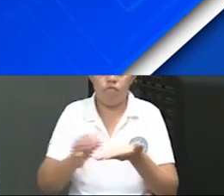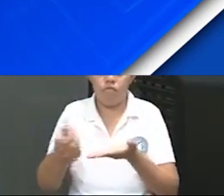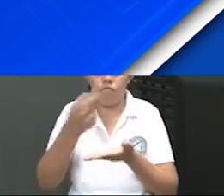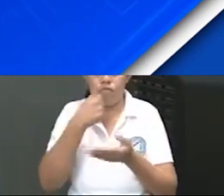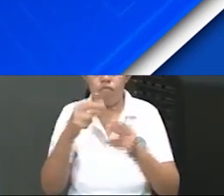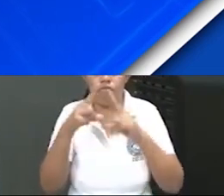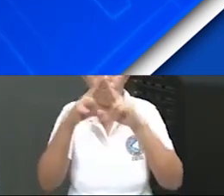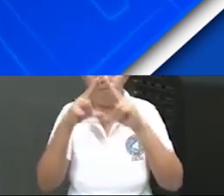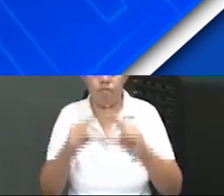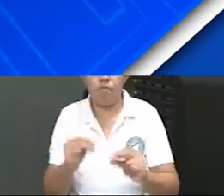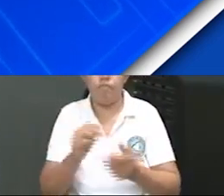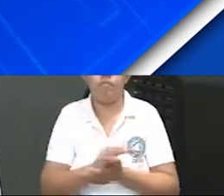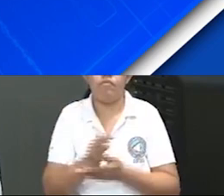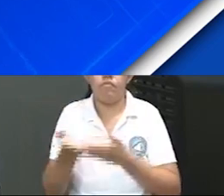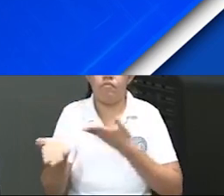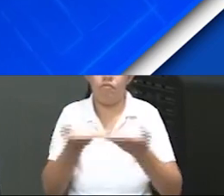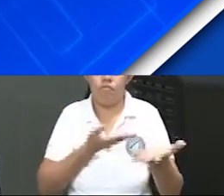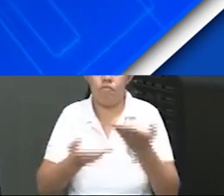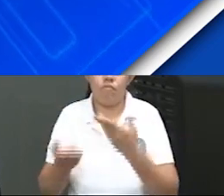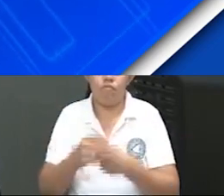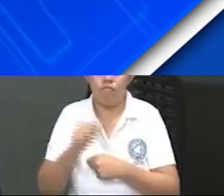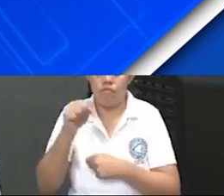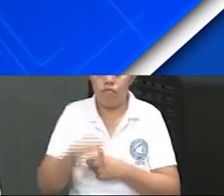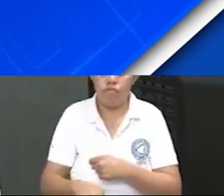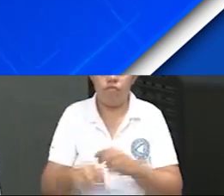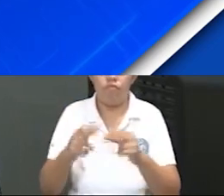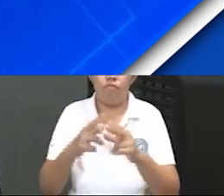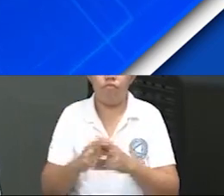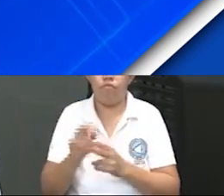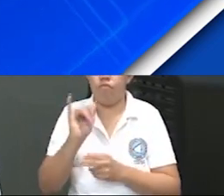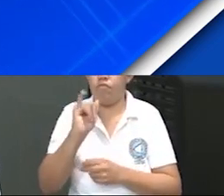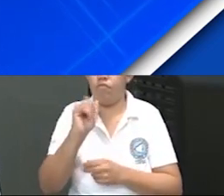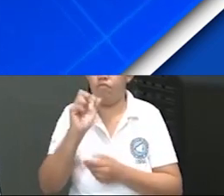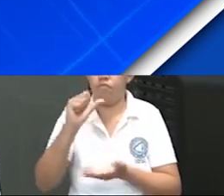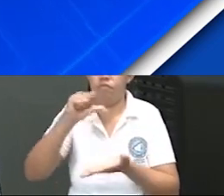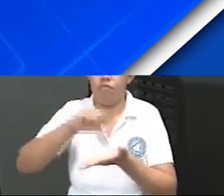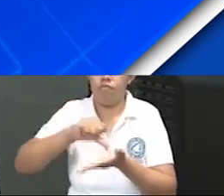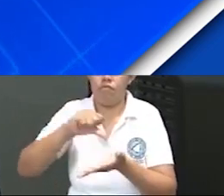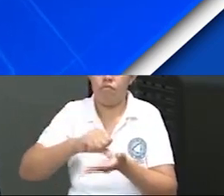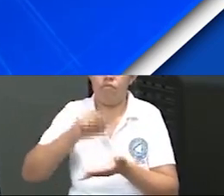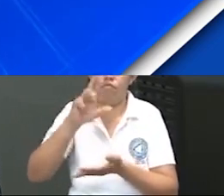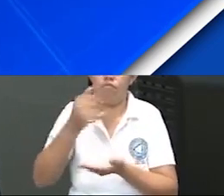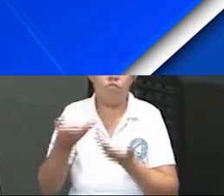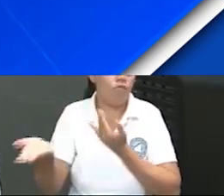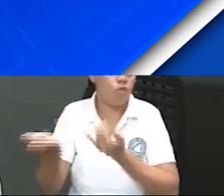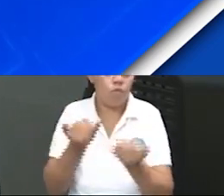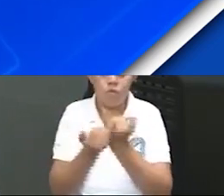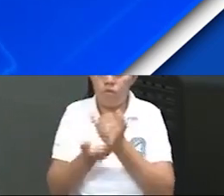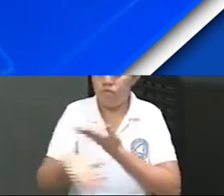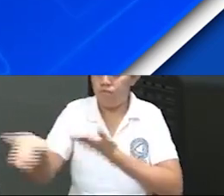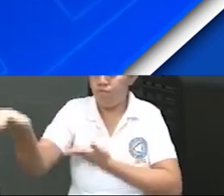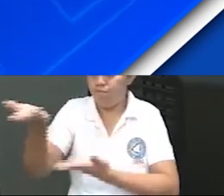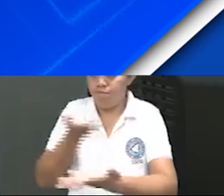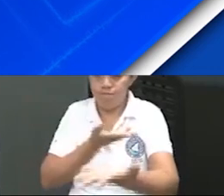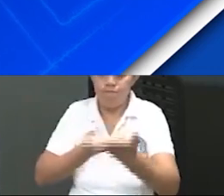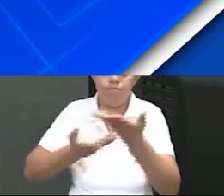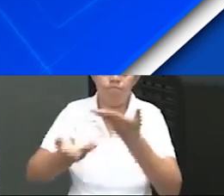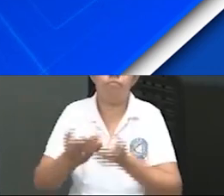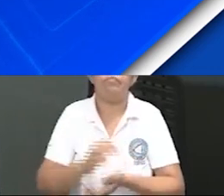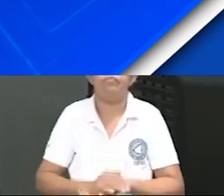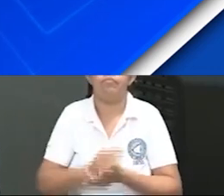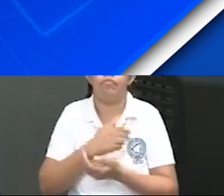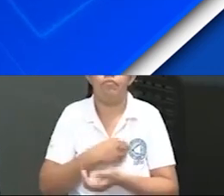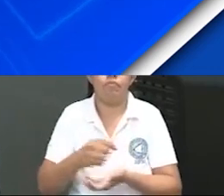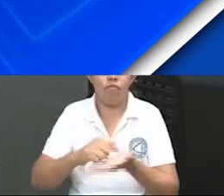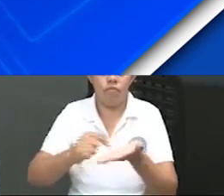de la República de Nicaragua desde la República Islámica de Irán y viceversa. Particularmente,